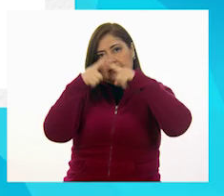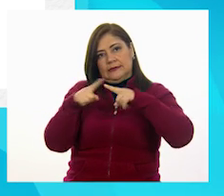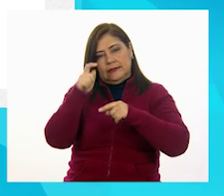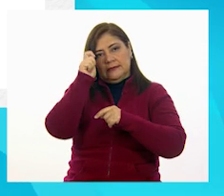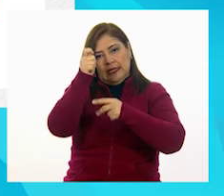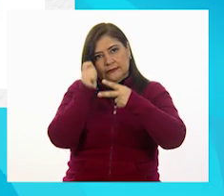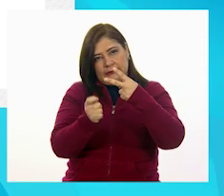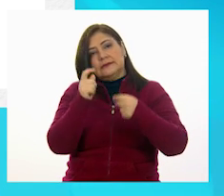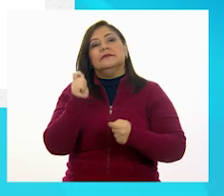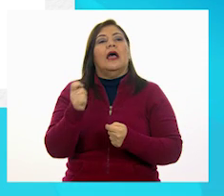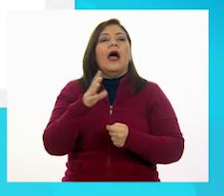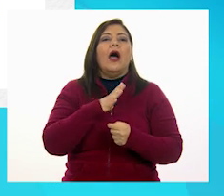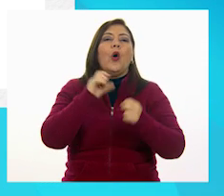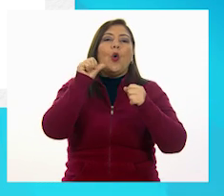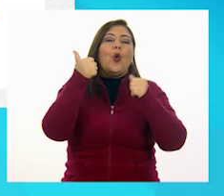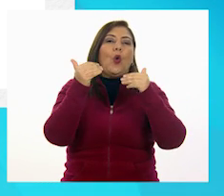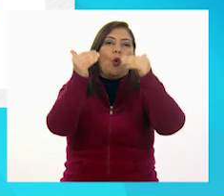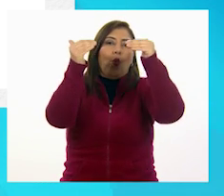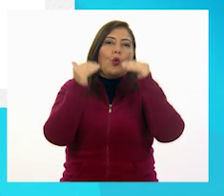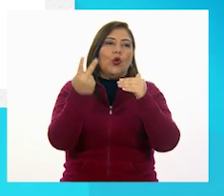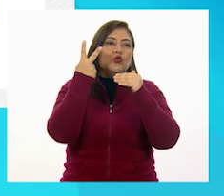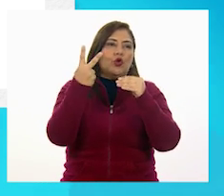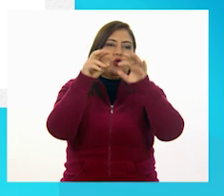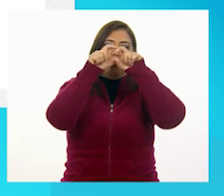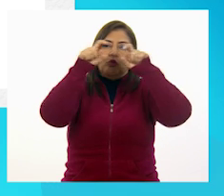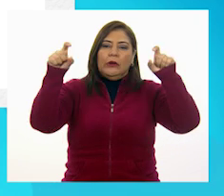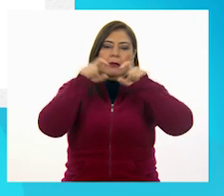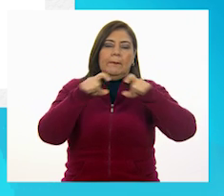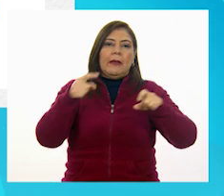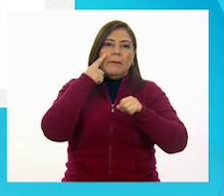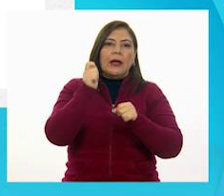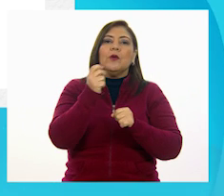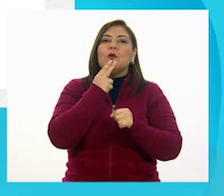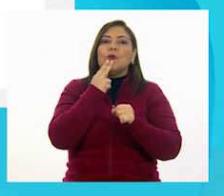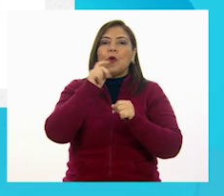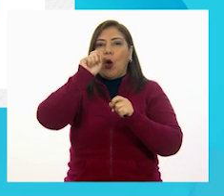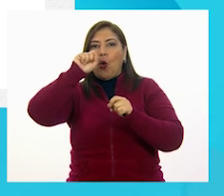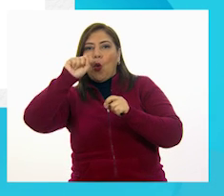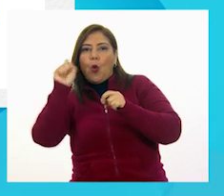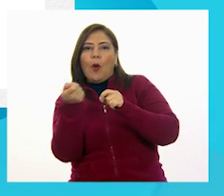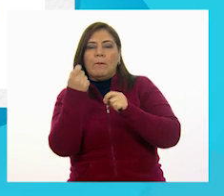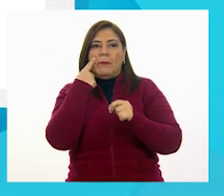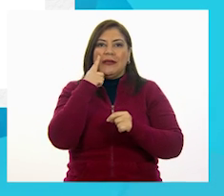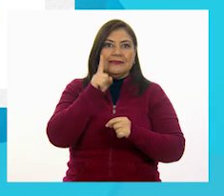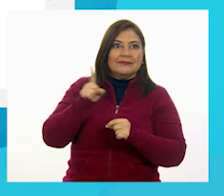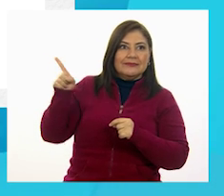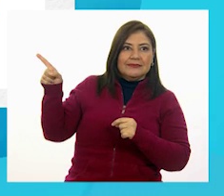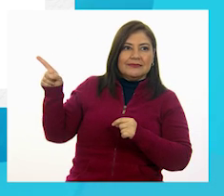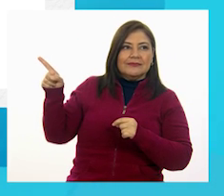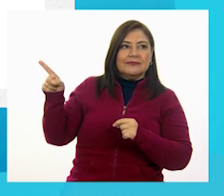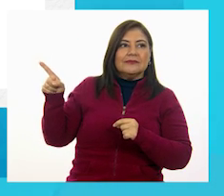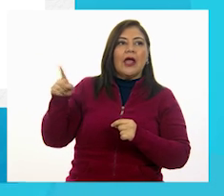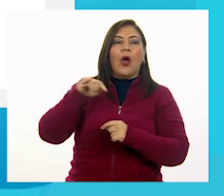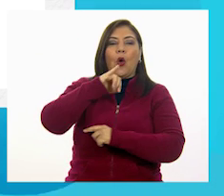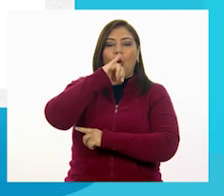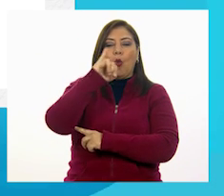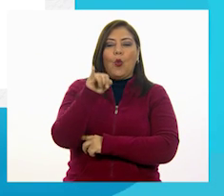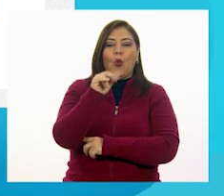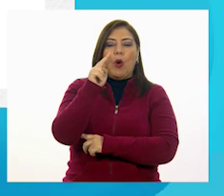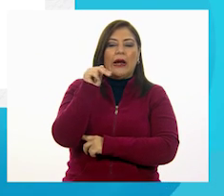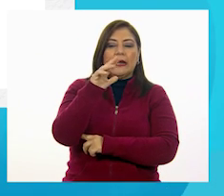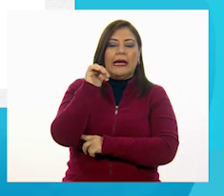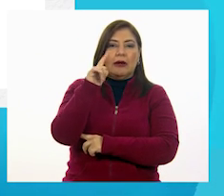trabajar las dos otras oraciones que se refieren al uso de la coma. Fíjate, dice Juan